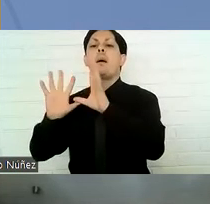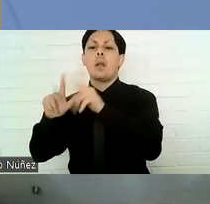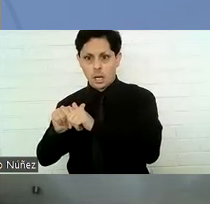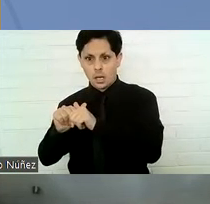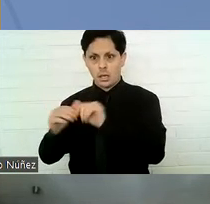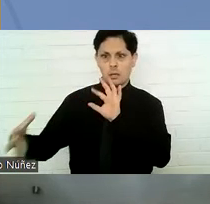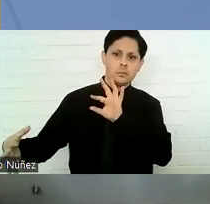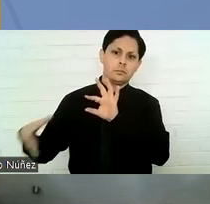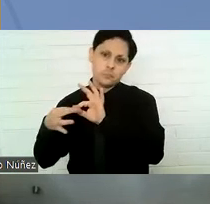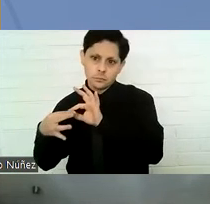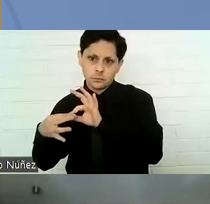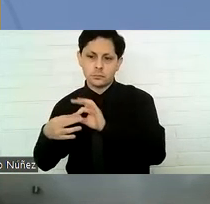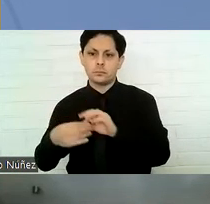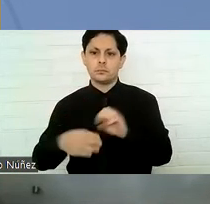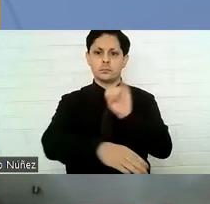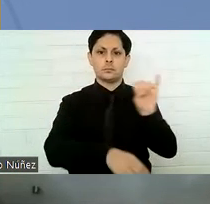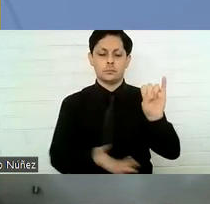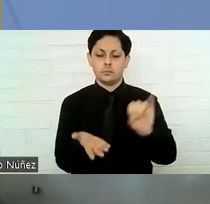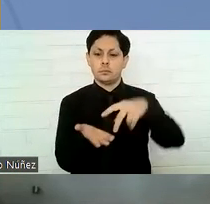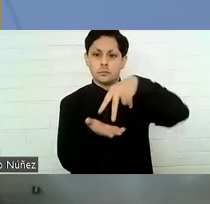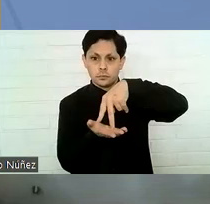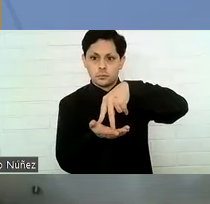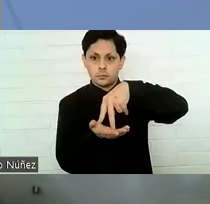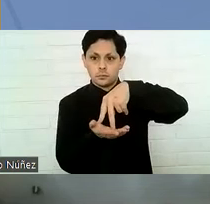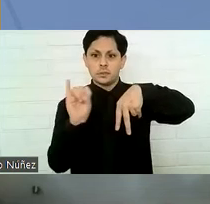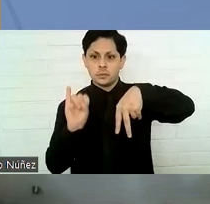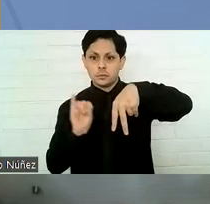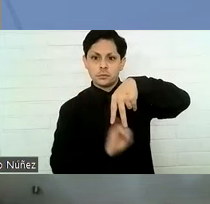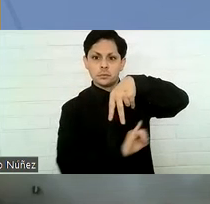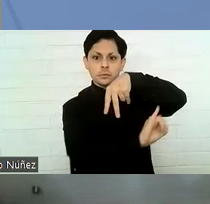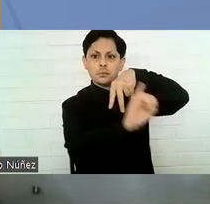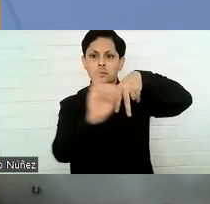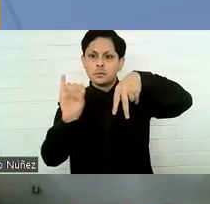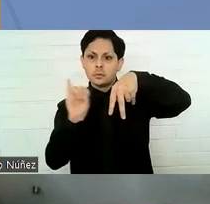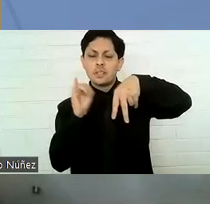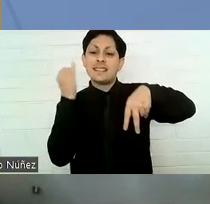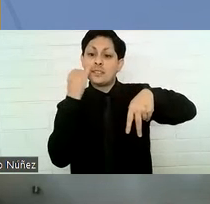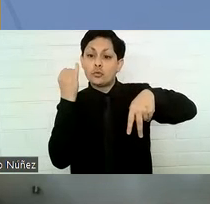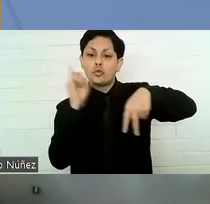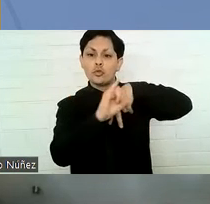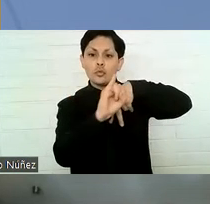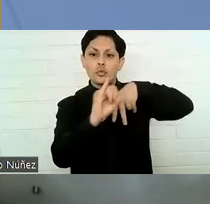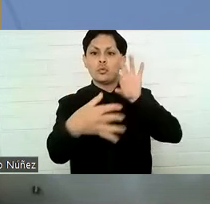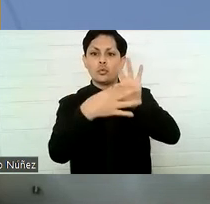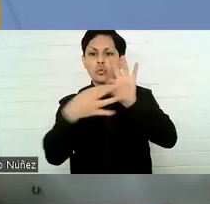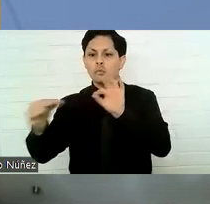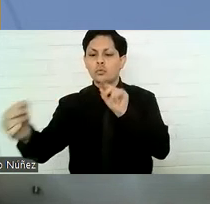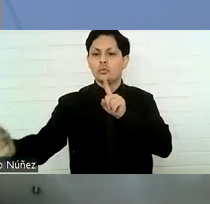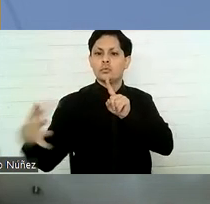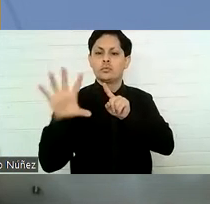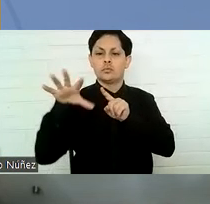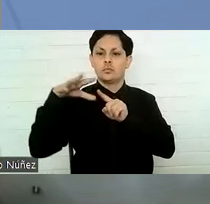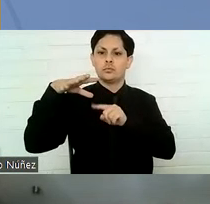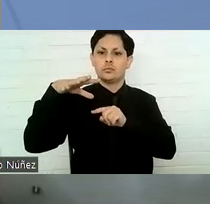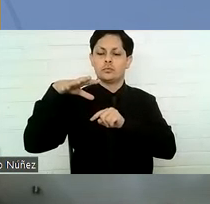ciertas instituciones con sus saberes, creencias, acciones, que van conformando lo que